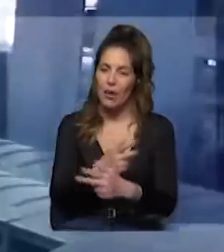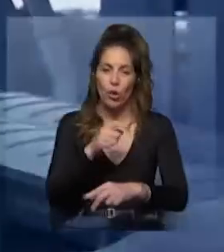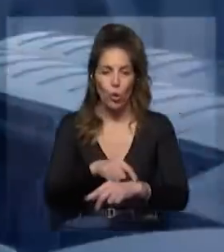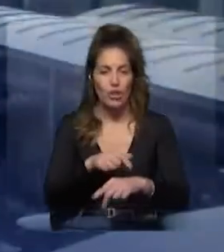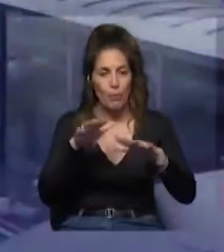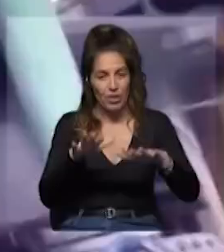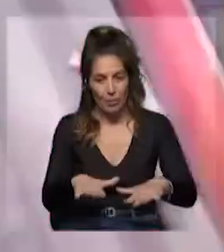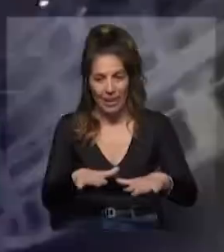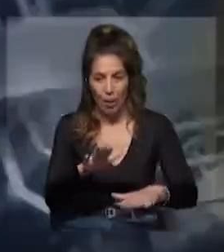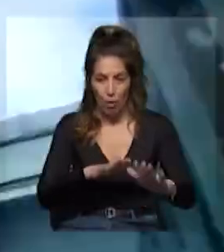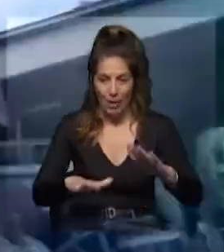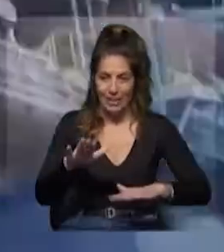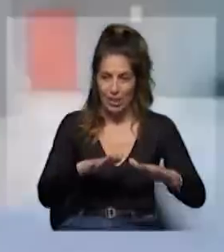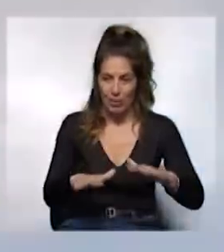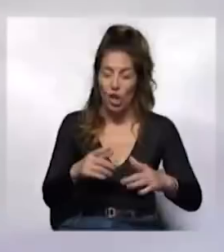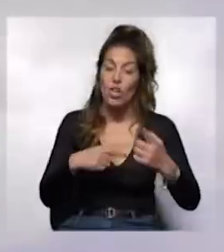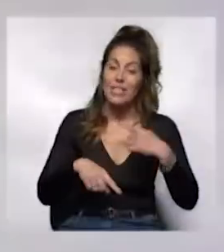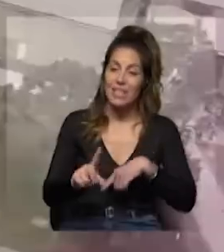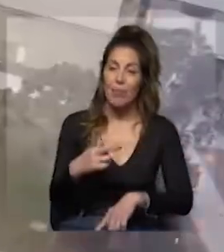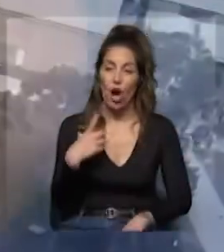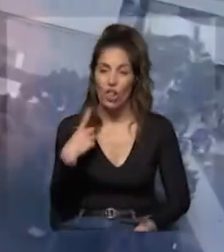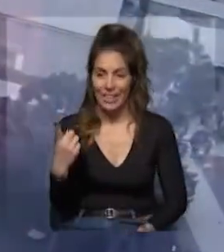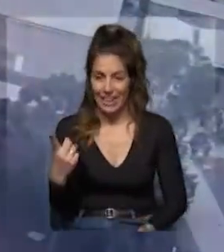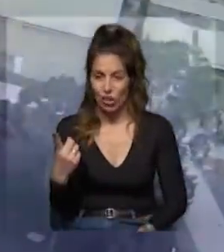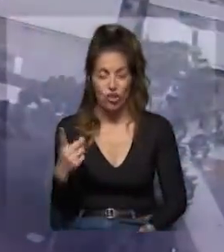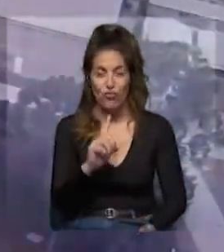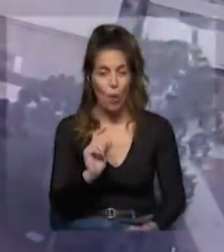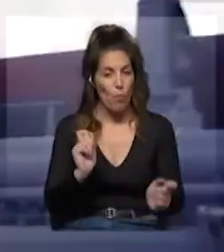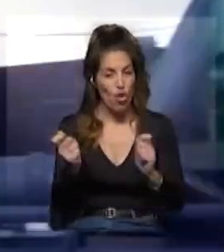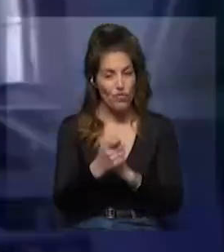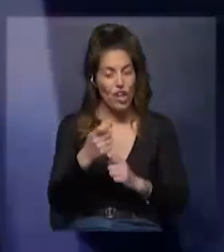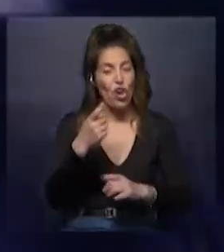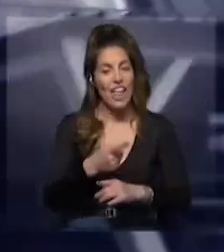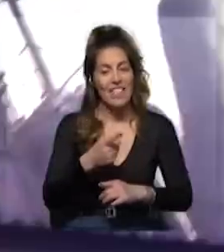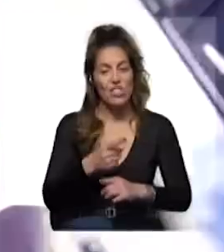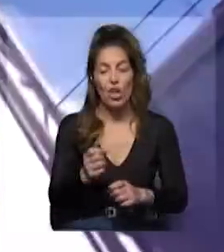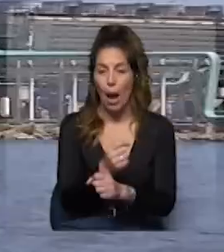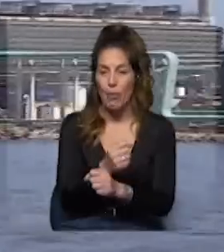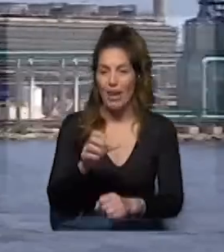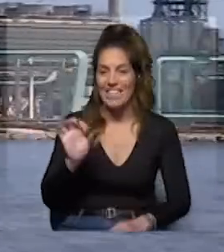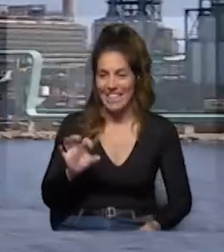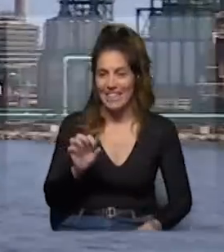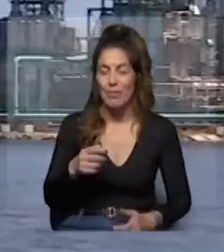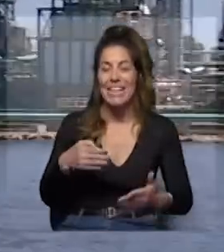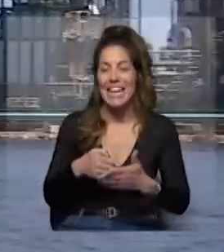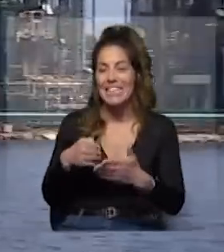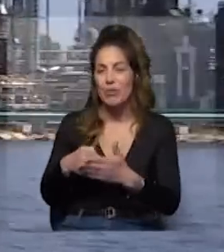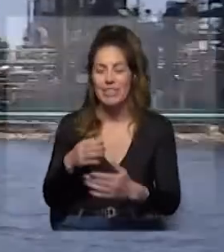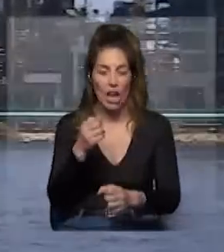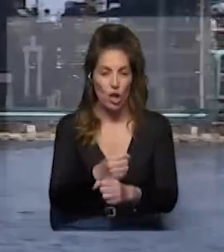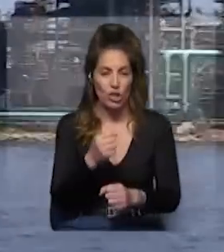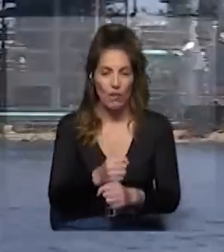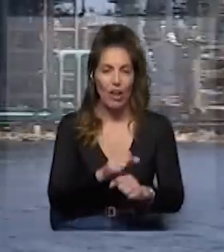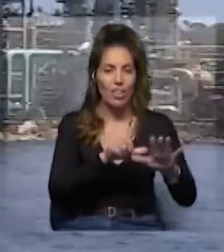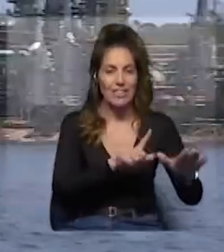de parada por mantenimiento sin embargo el directorio de lente no modificó la resolución aprobada en septiembre que limita estos trabajos